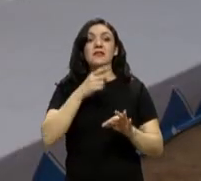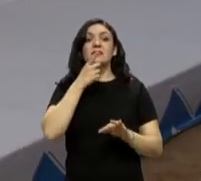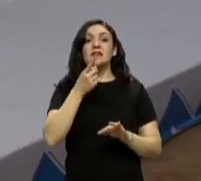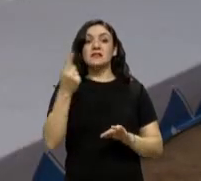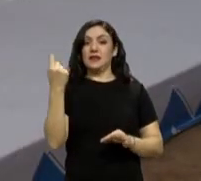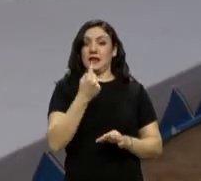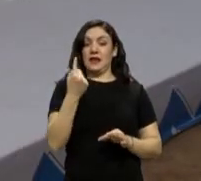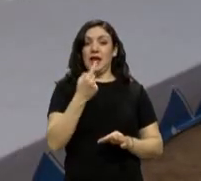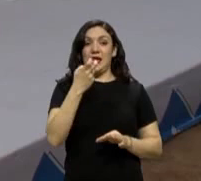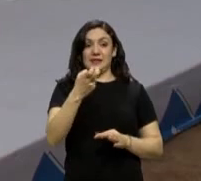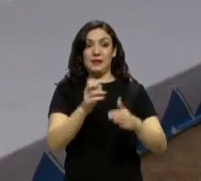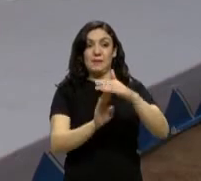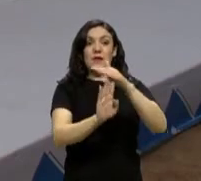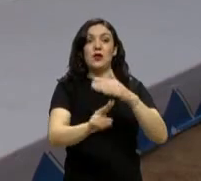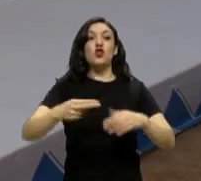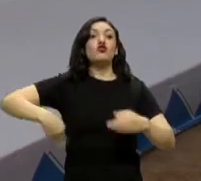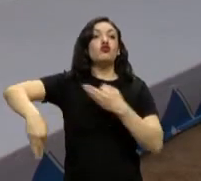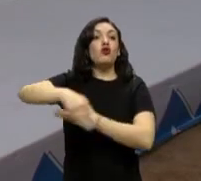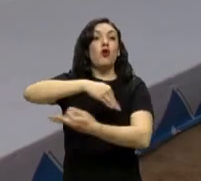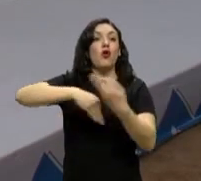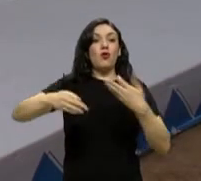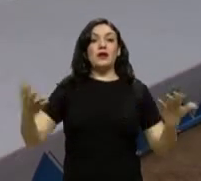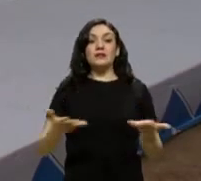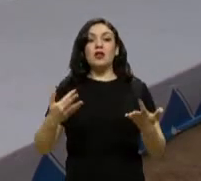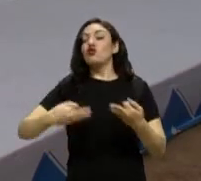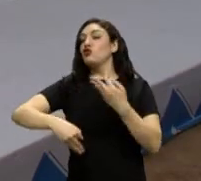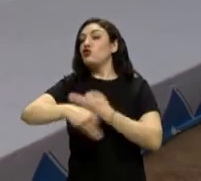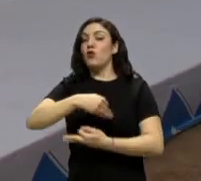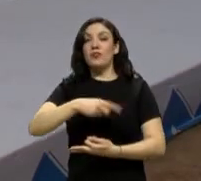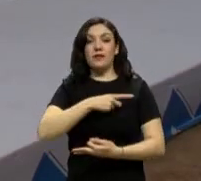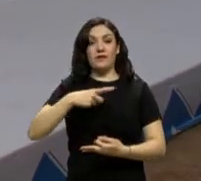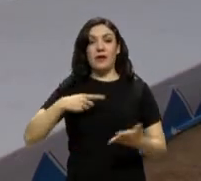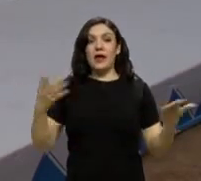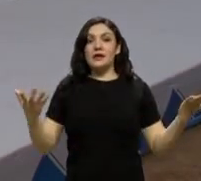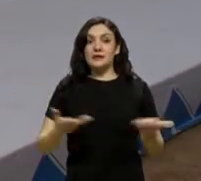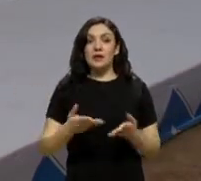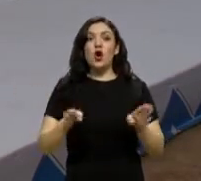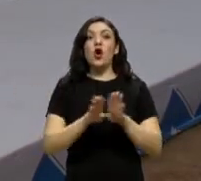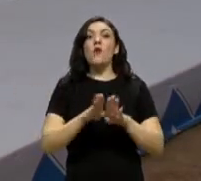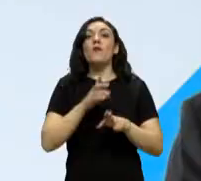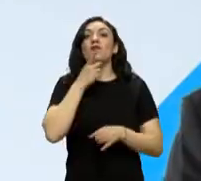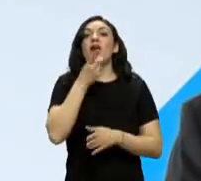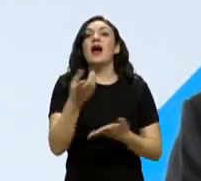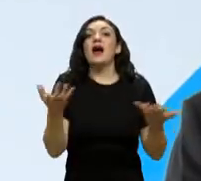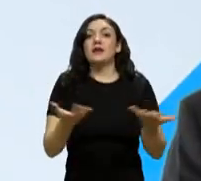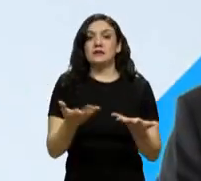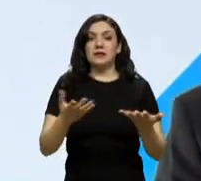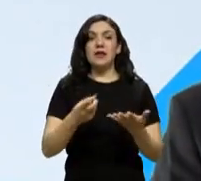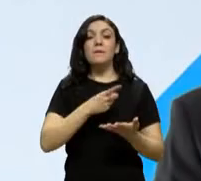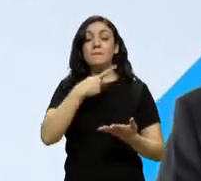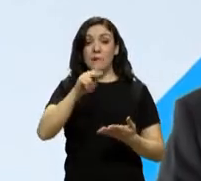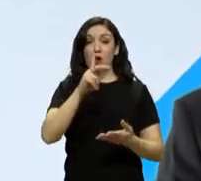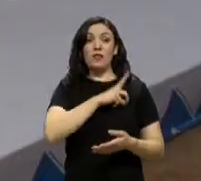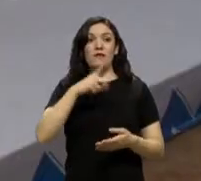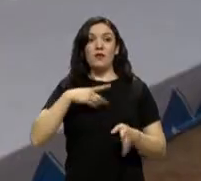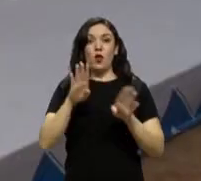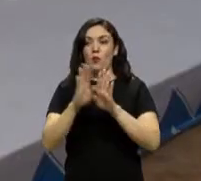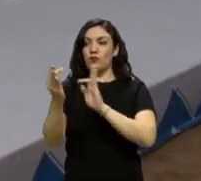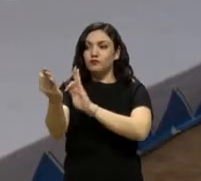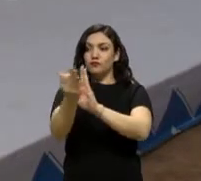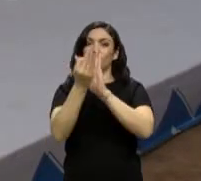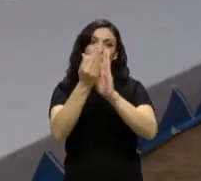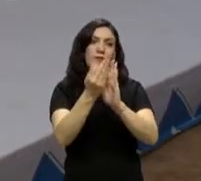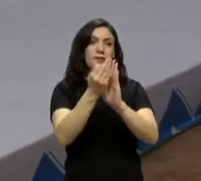Y esa prevención la hacemos todos la tenemos que hacer todos les tenemos que decir cómo hacer la prevención pero tenemos que hacer un frente común